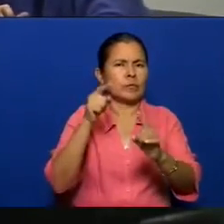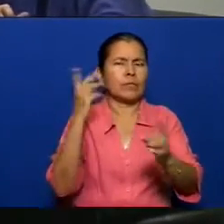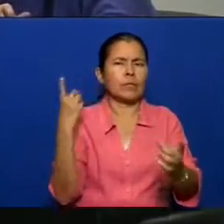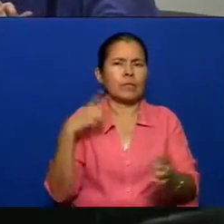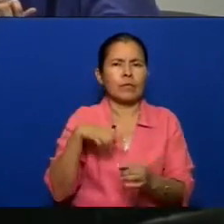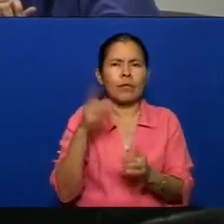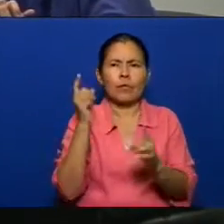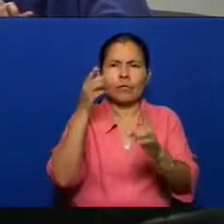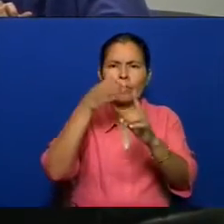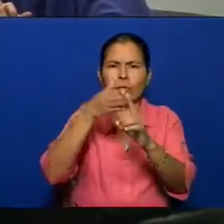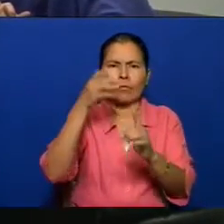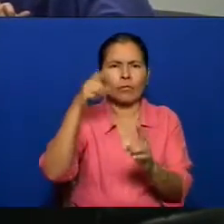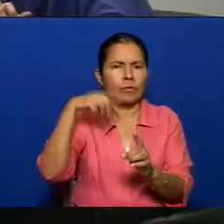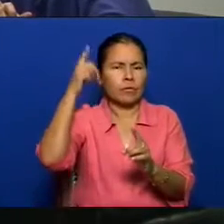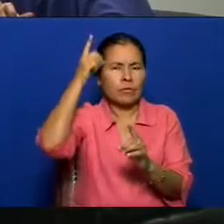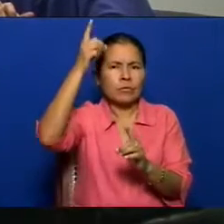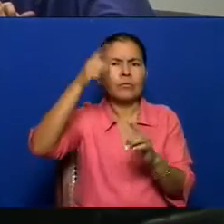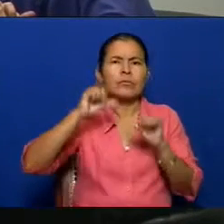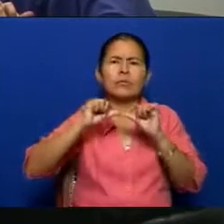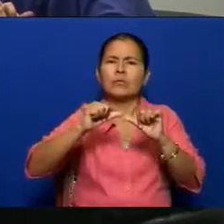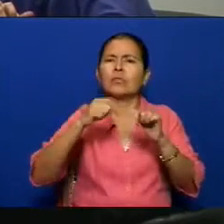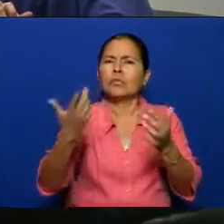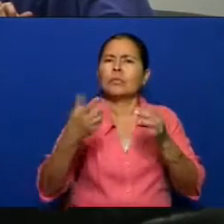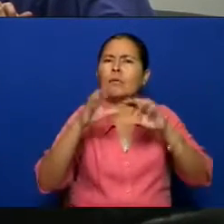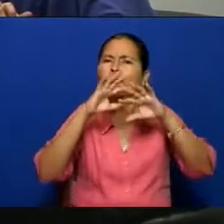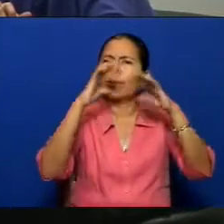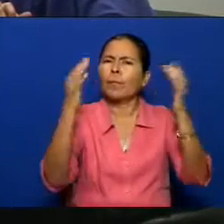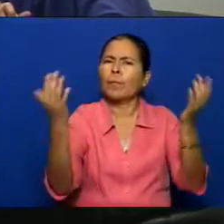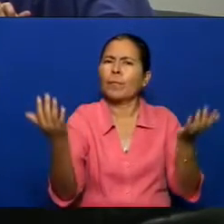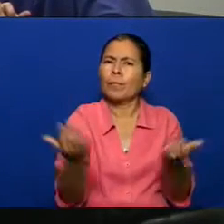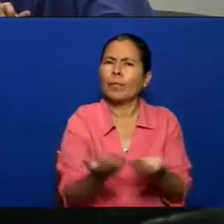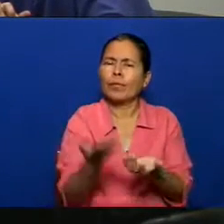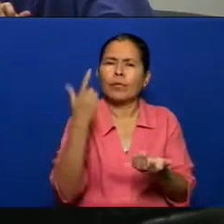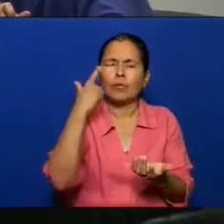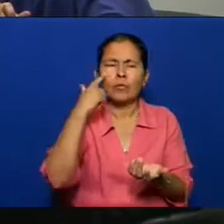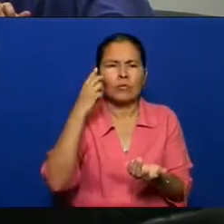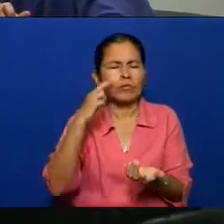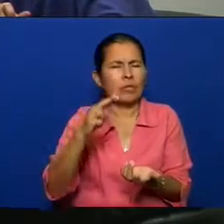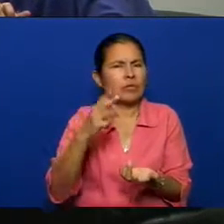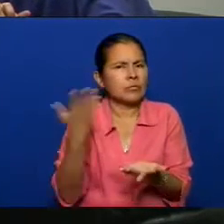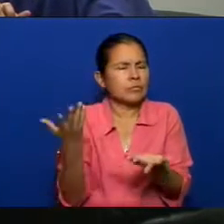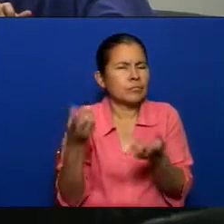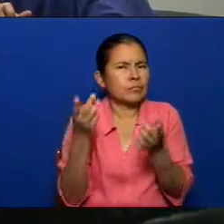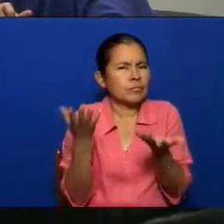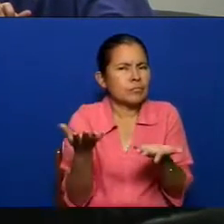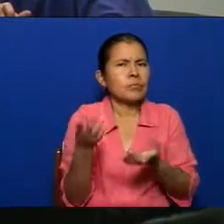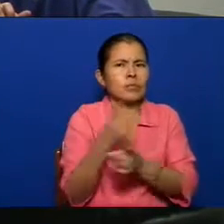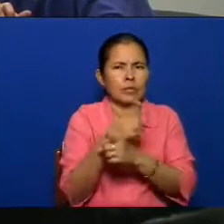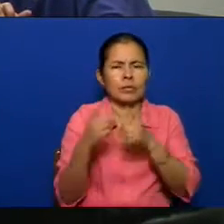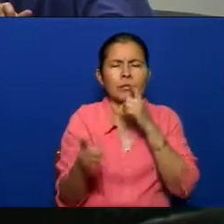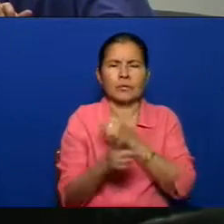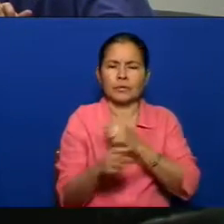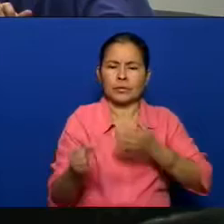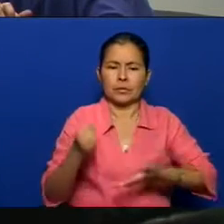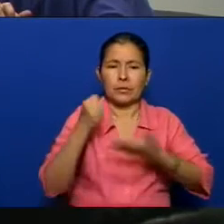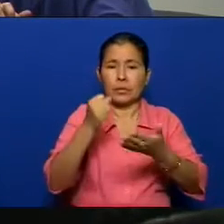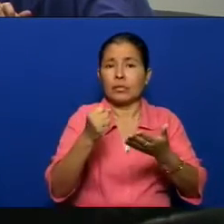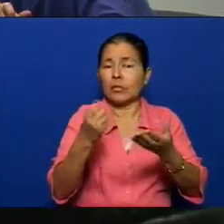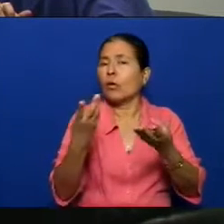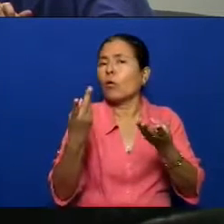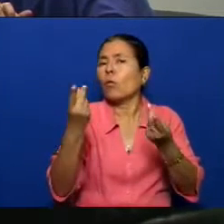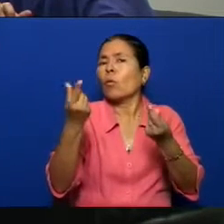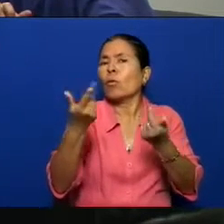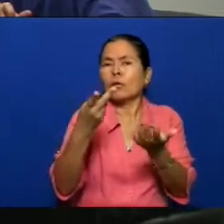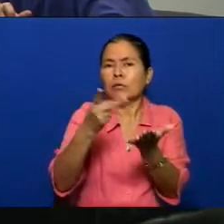parte interesante es que el mundo se dio cuenta que si no hay recursos, y nuevamente lo que decía el diputado es real, digamos,